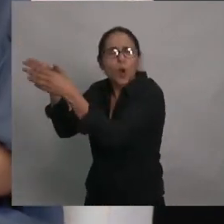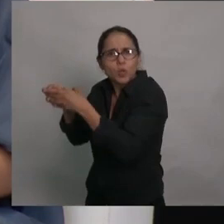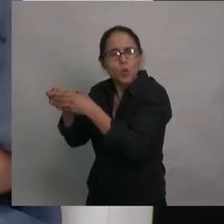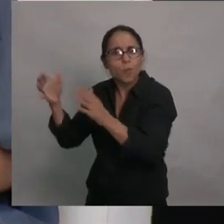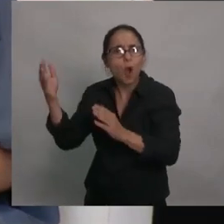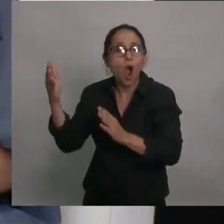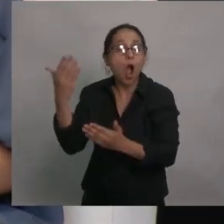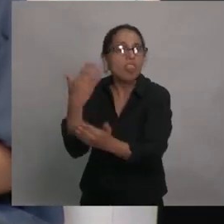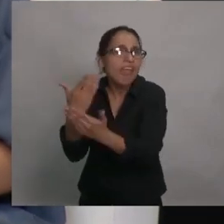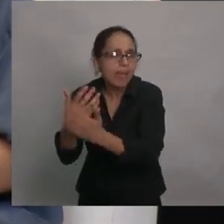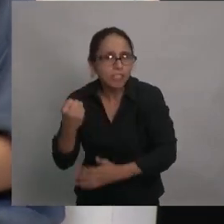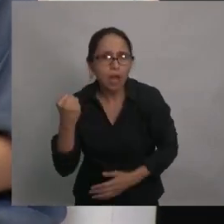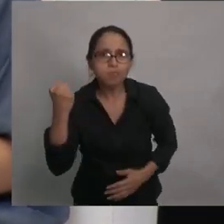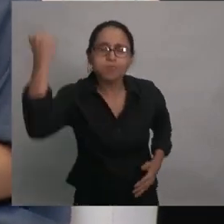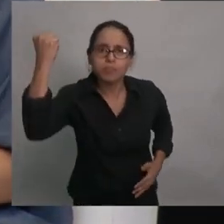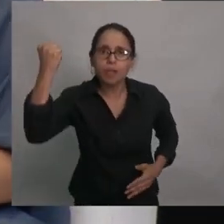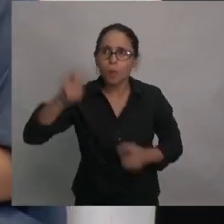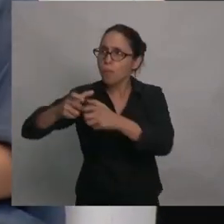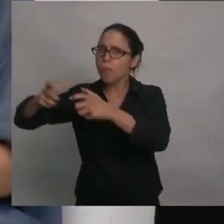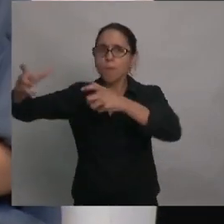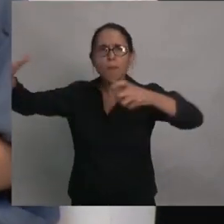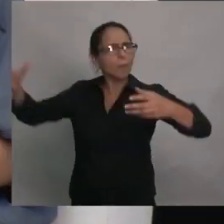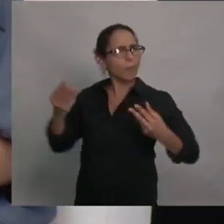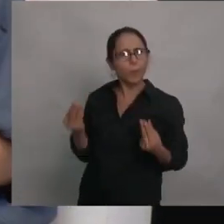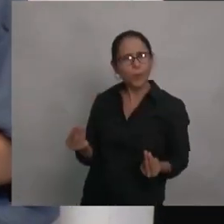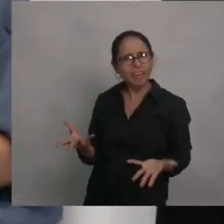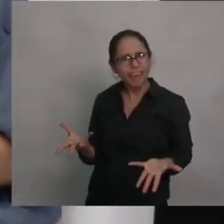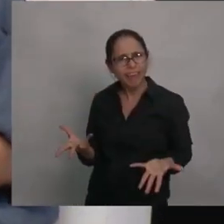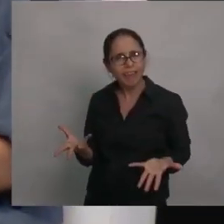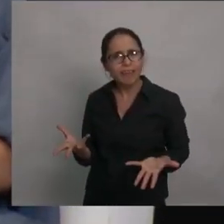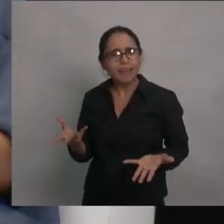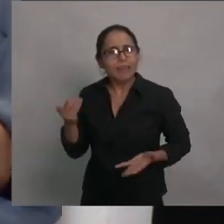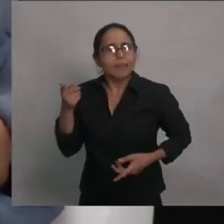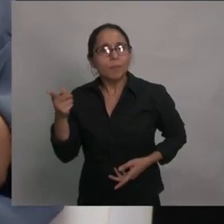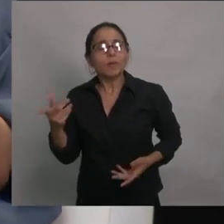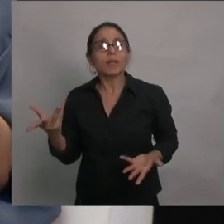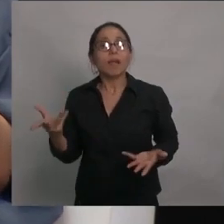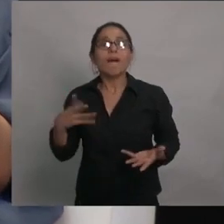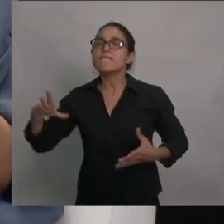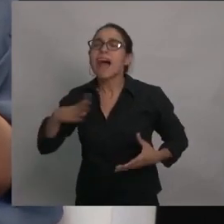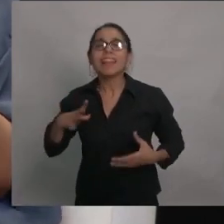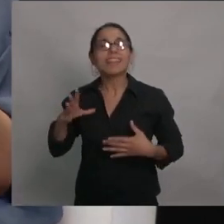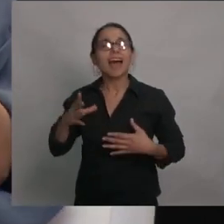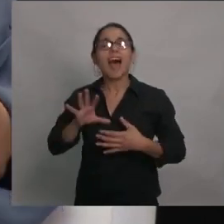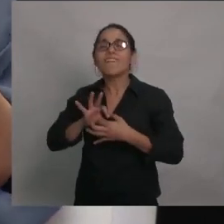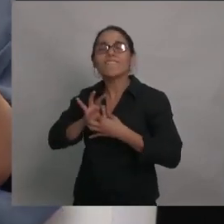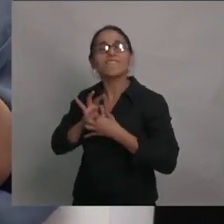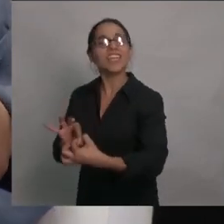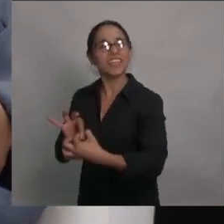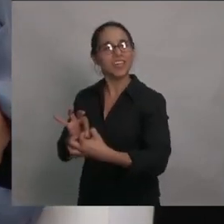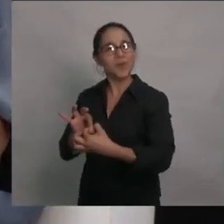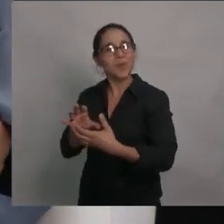¿Por qué van creciendo? Por el desarraigo, por la ausencia, digamos, de vínculo, por